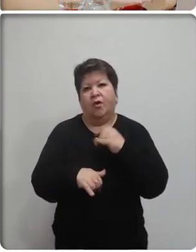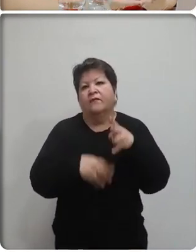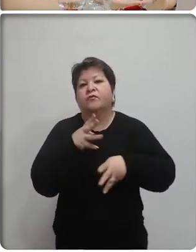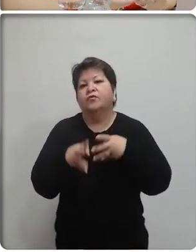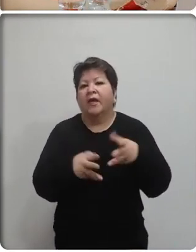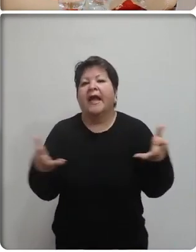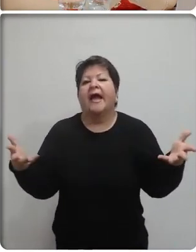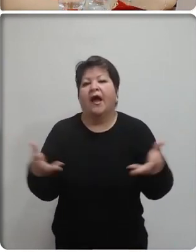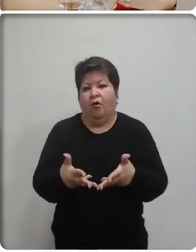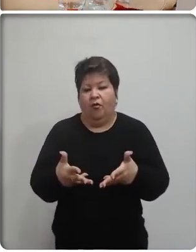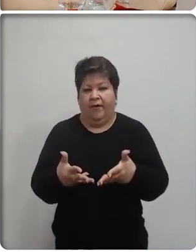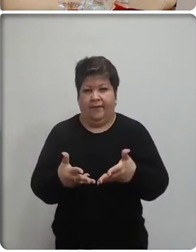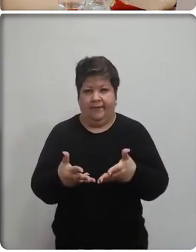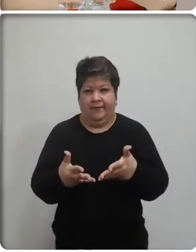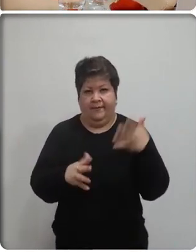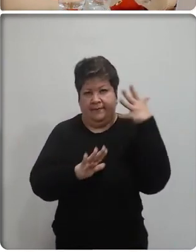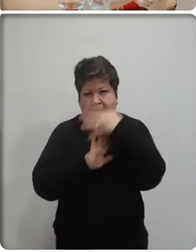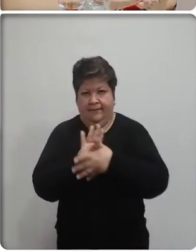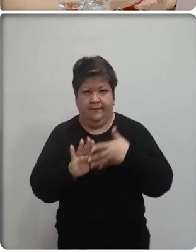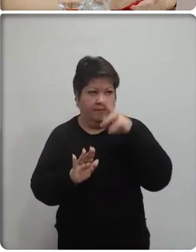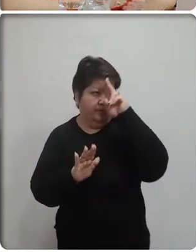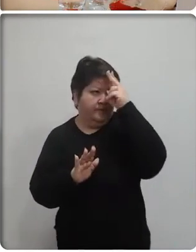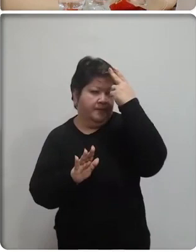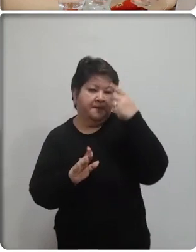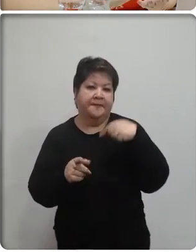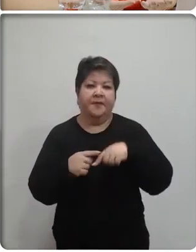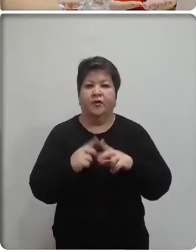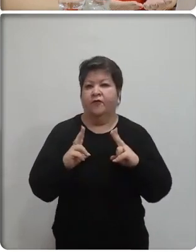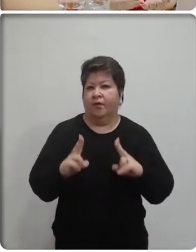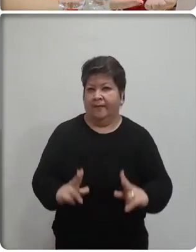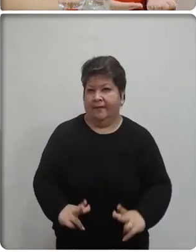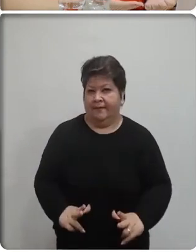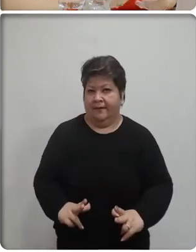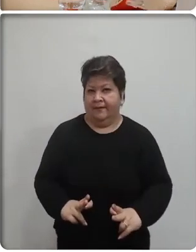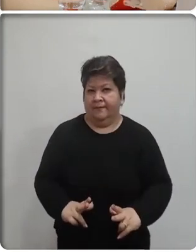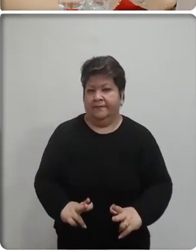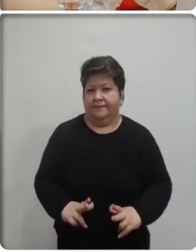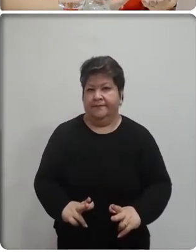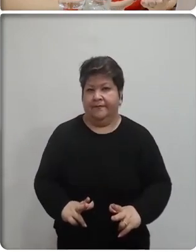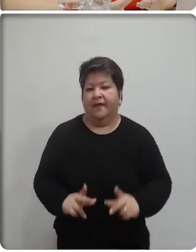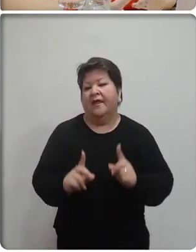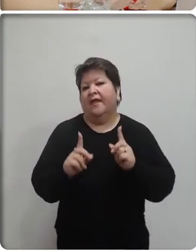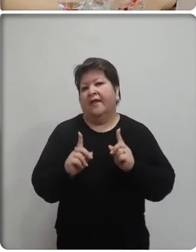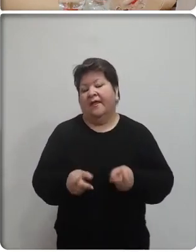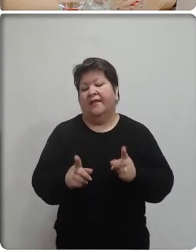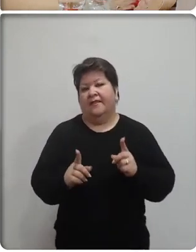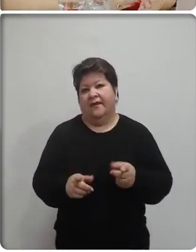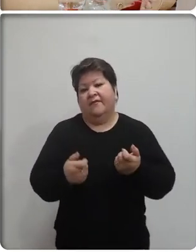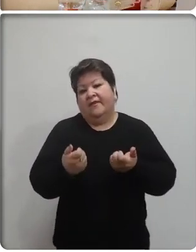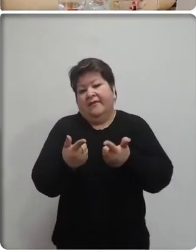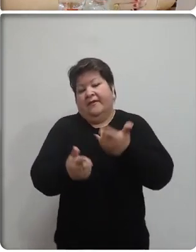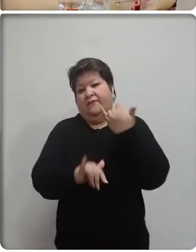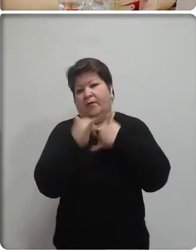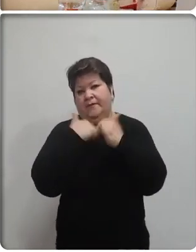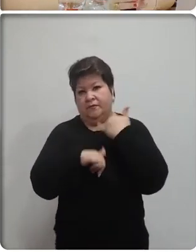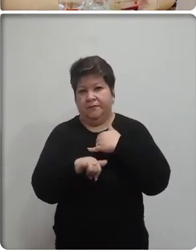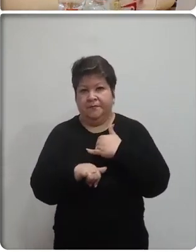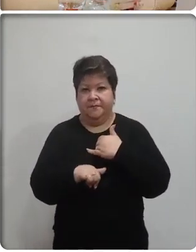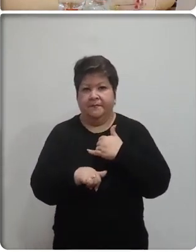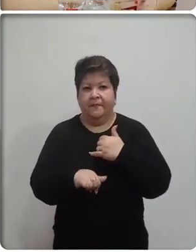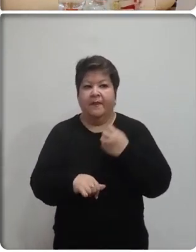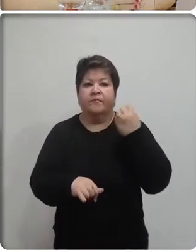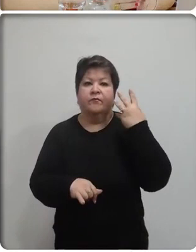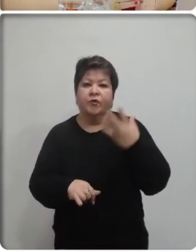país. Uno lo sabe, pero en la formalidad correspondería a la rectoría proporcionar información. Entonces, en